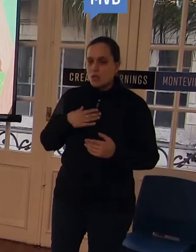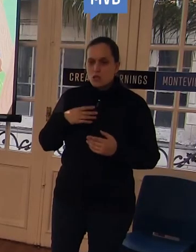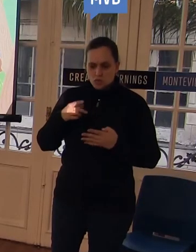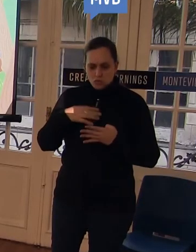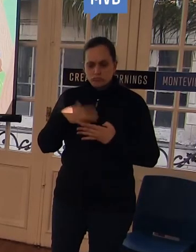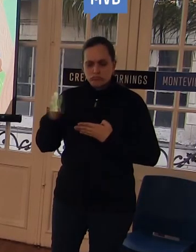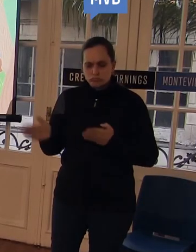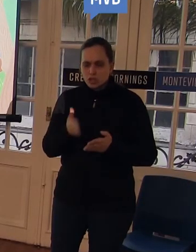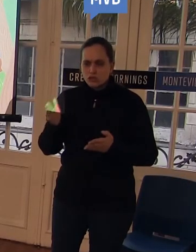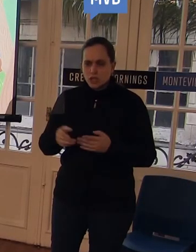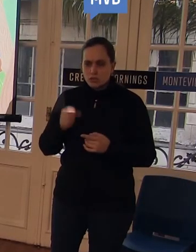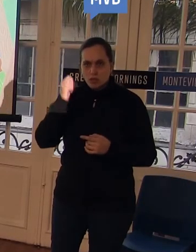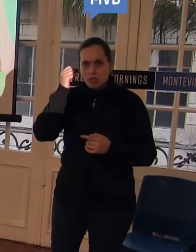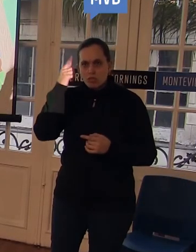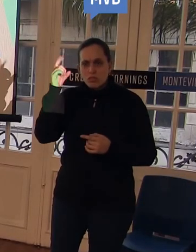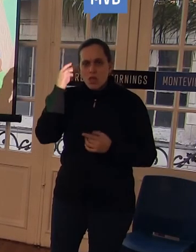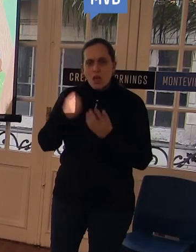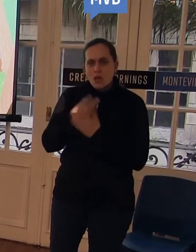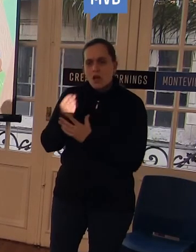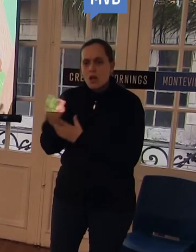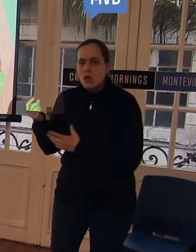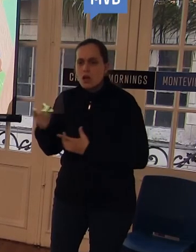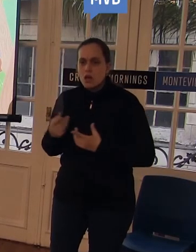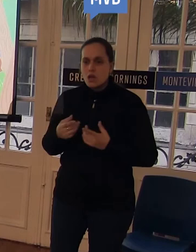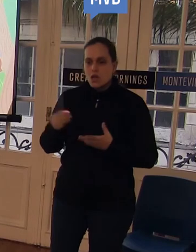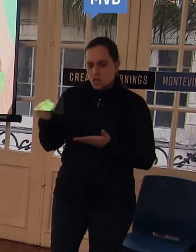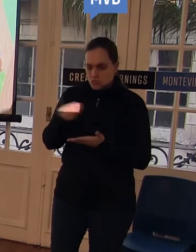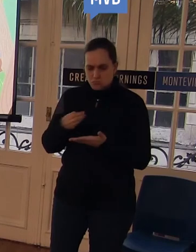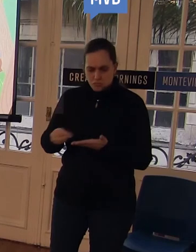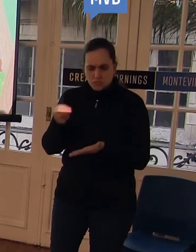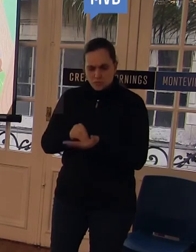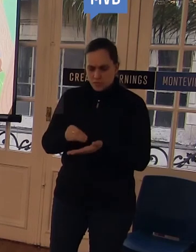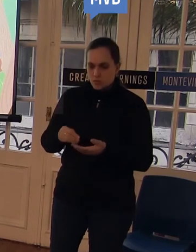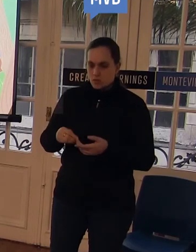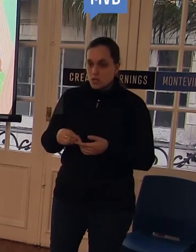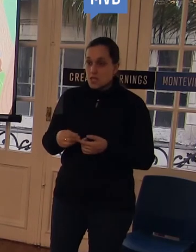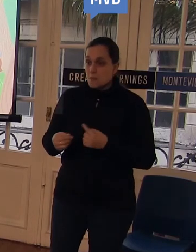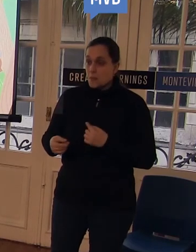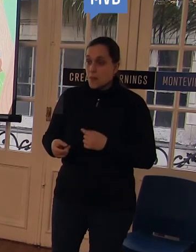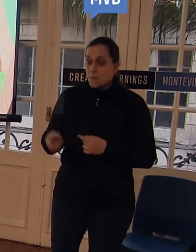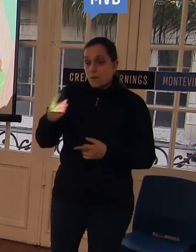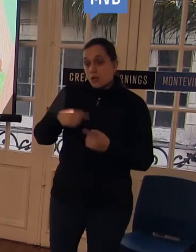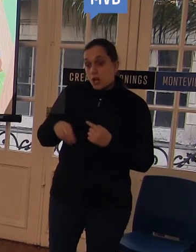decidiste crear desde determinada emoción y lo que el otro te devuelve puede ser